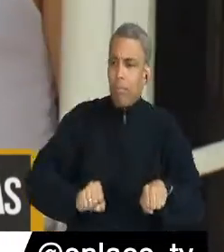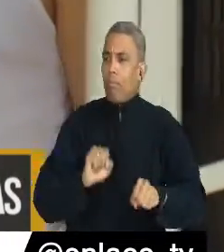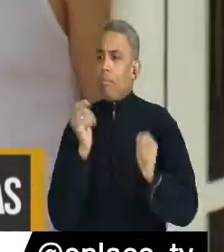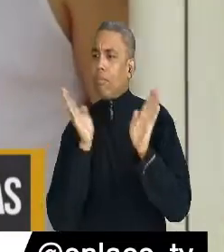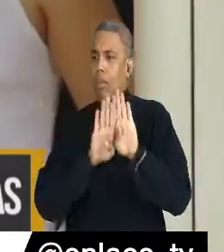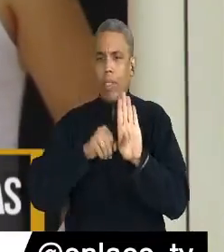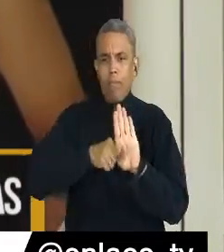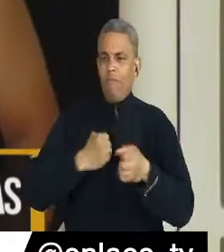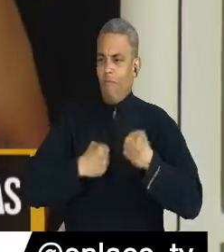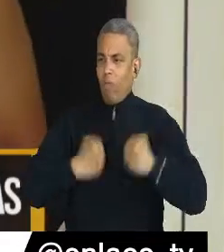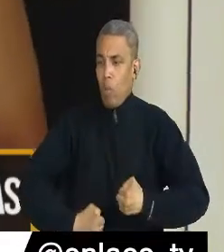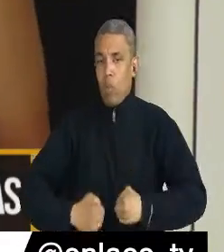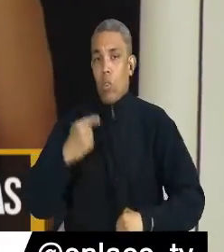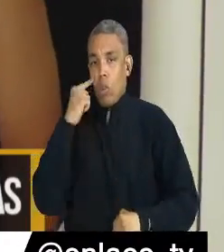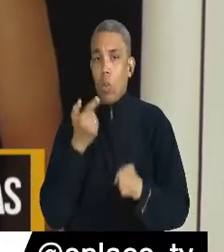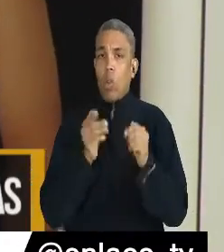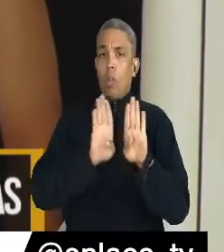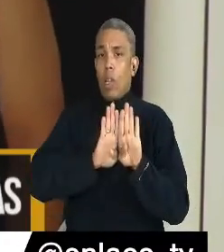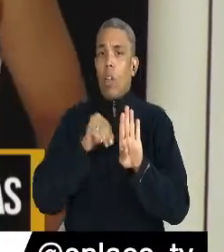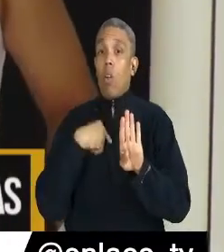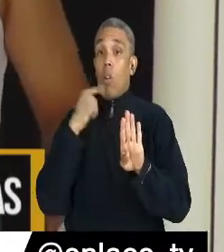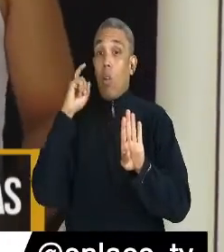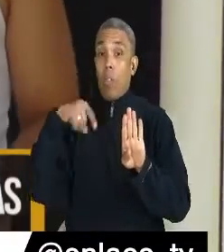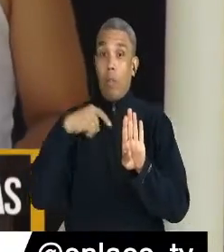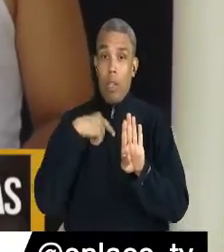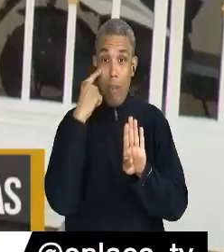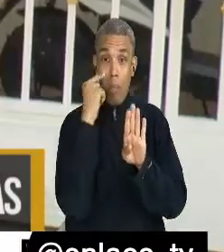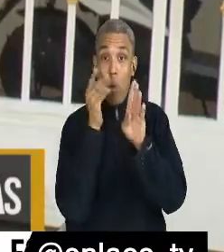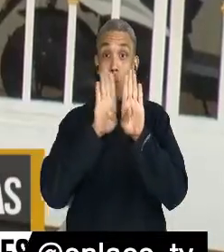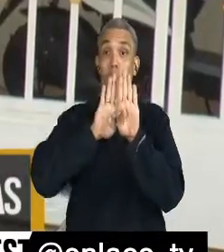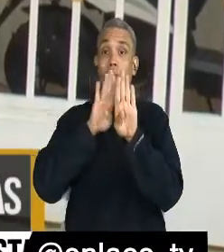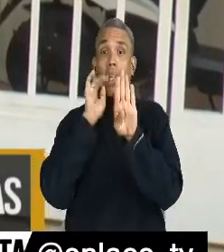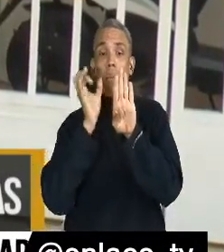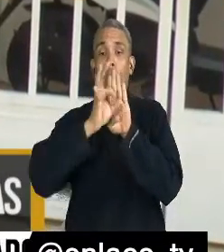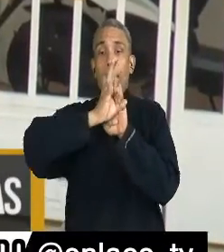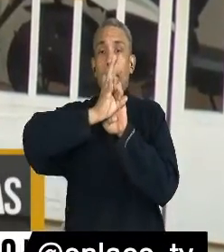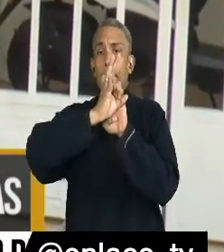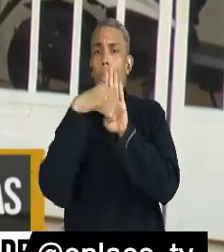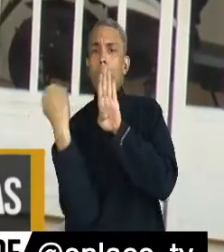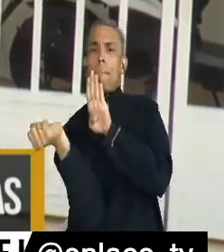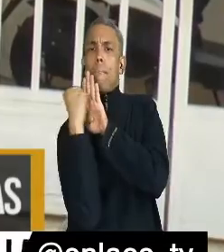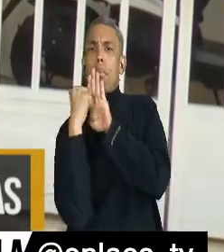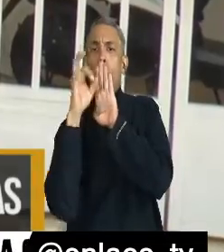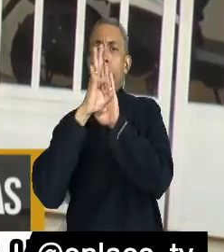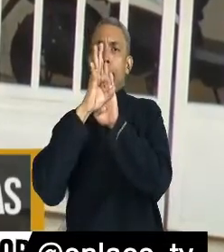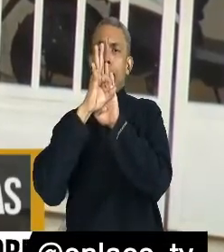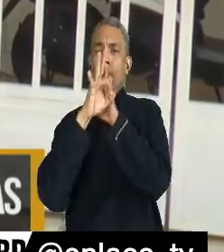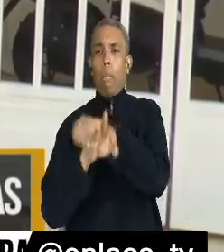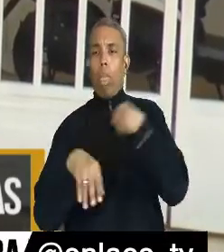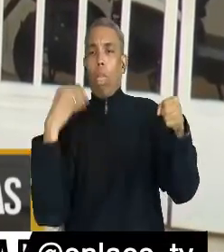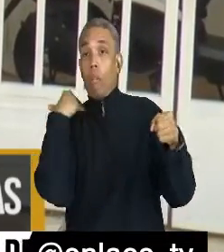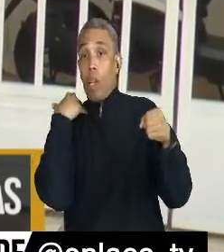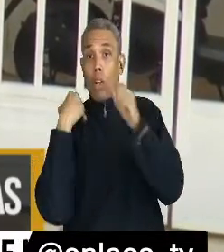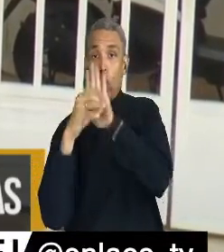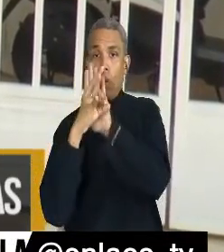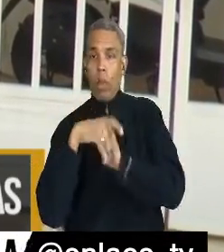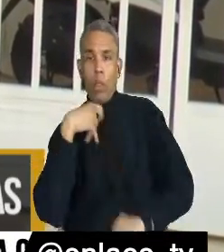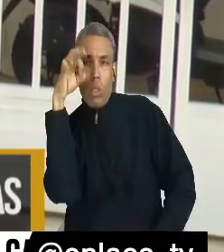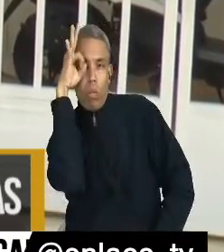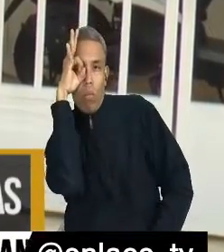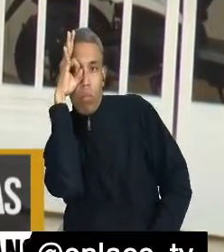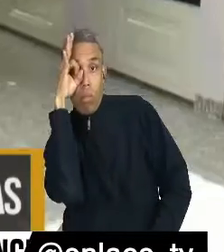instale en su puerta un ojo mágico para identificar a las personas sin necesidad de abrir en caso de pérdida de llaves aunque sea por